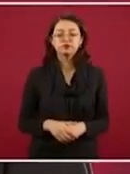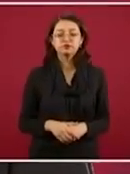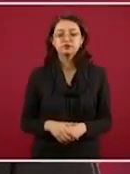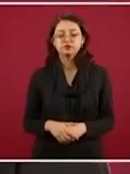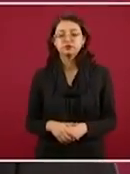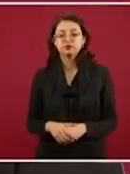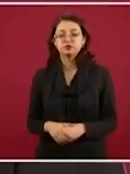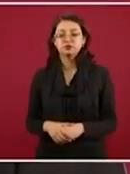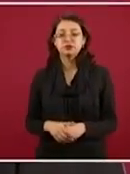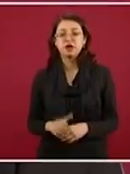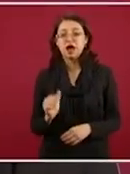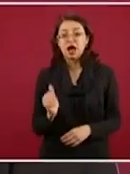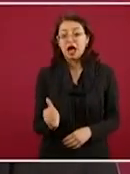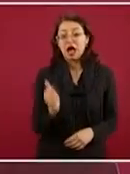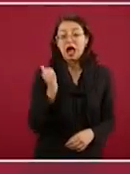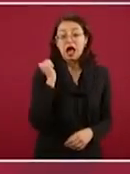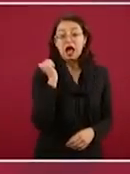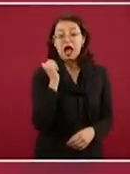recoveco